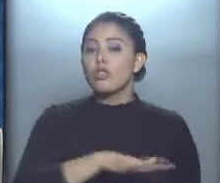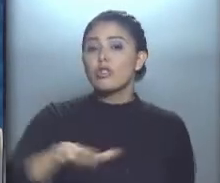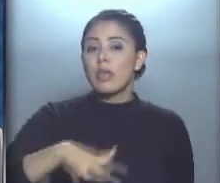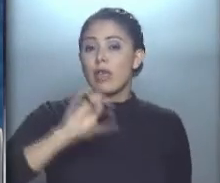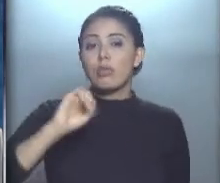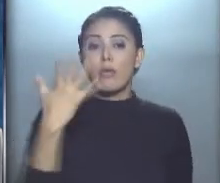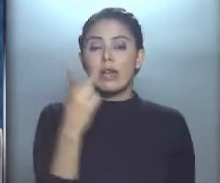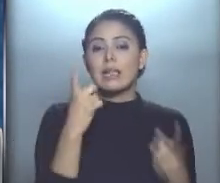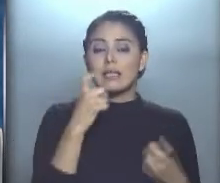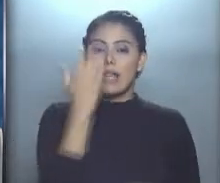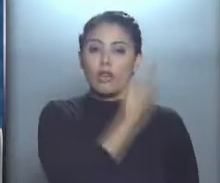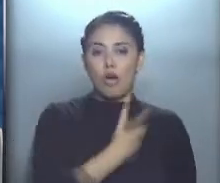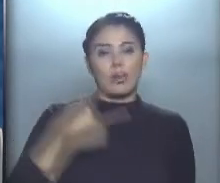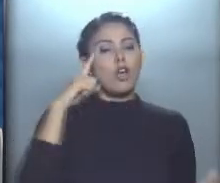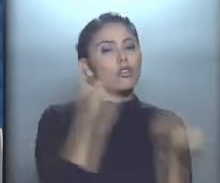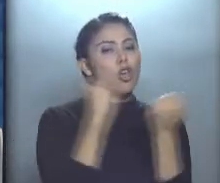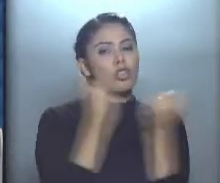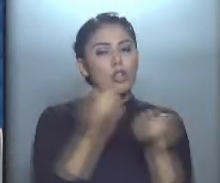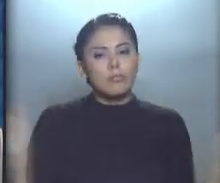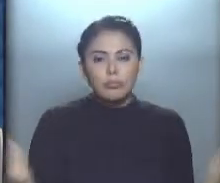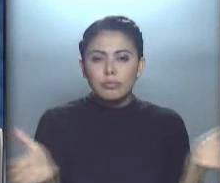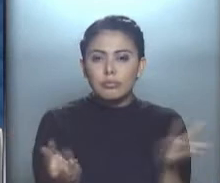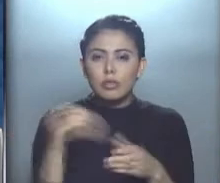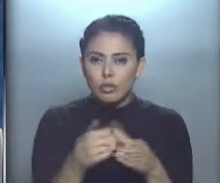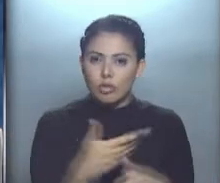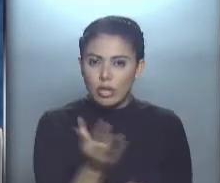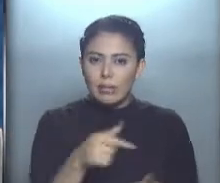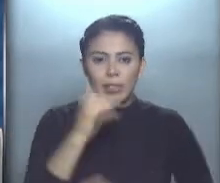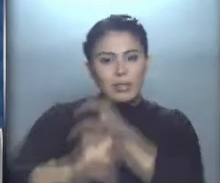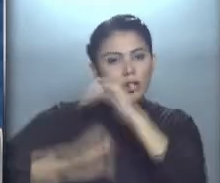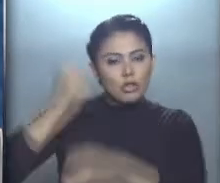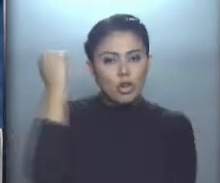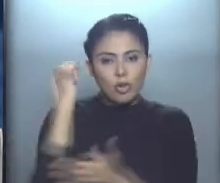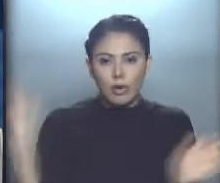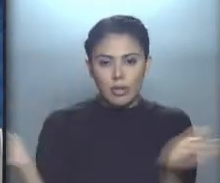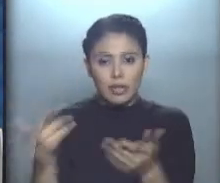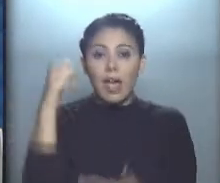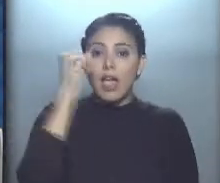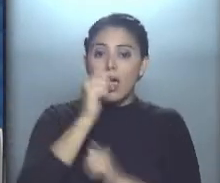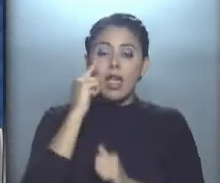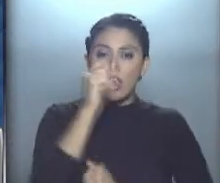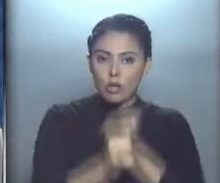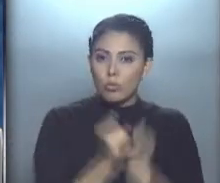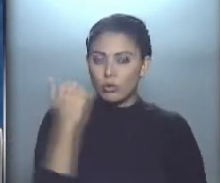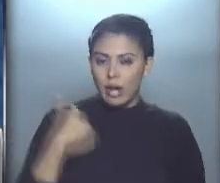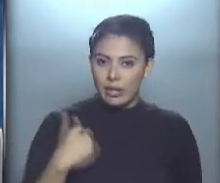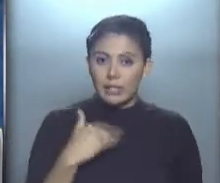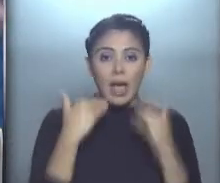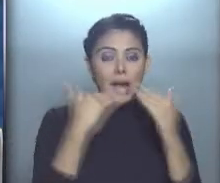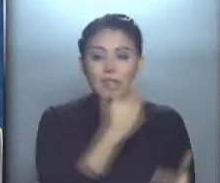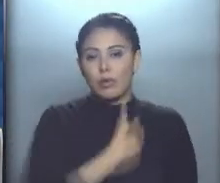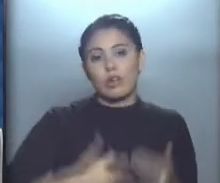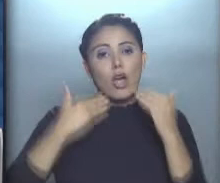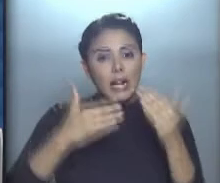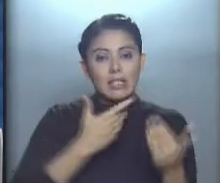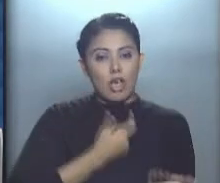con capacidad regulatoria que promueva la inclusión social y que garantice el desarrollo económico. La industria en la Argentina, a través del Estado y a través